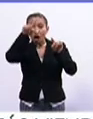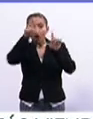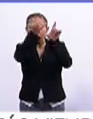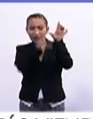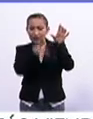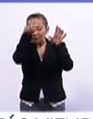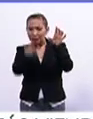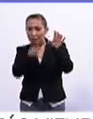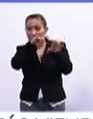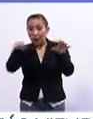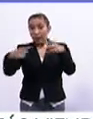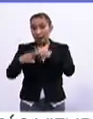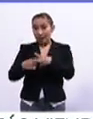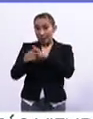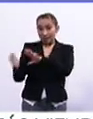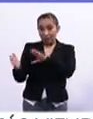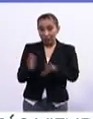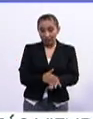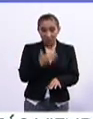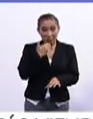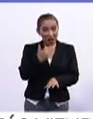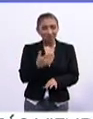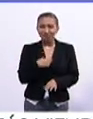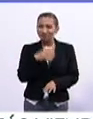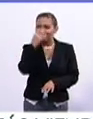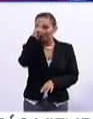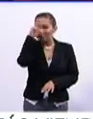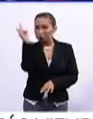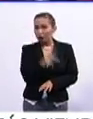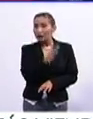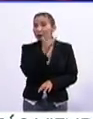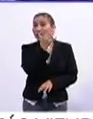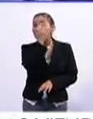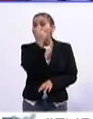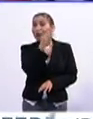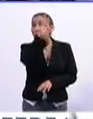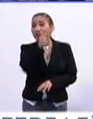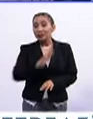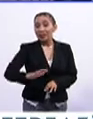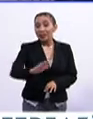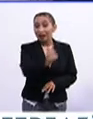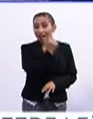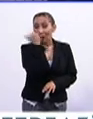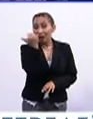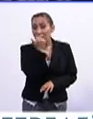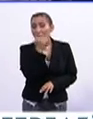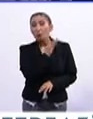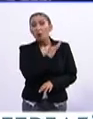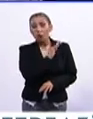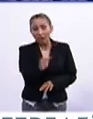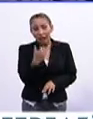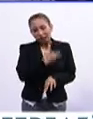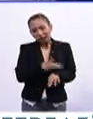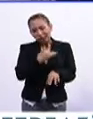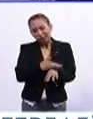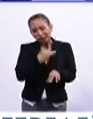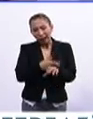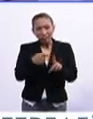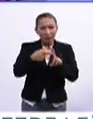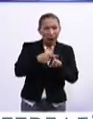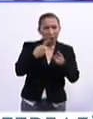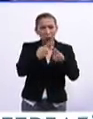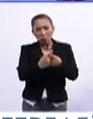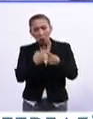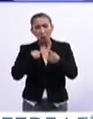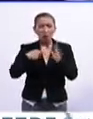En matemáticas, el panorama no es más favorecedor. 59% de los alumnos son capaces de resolver operaciones